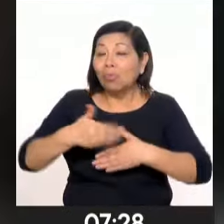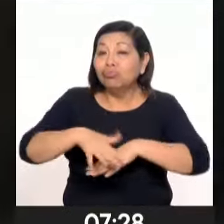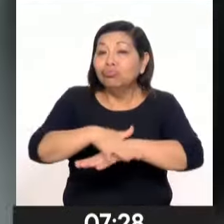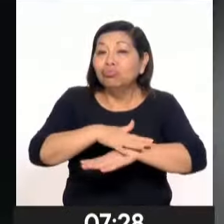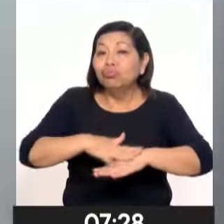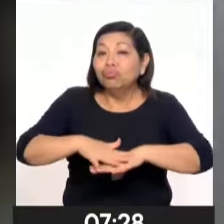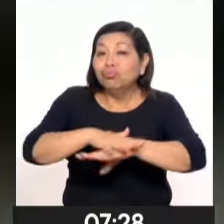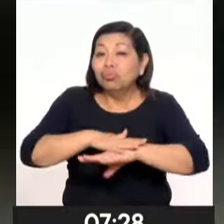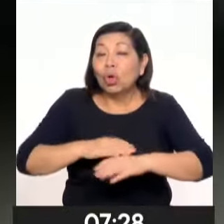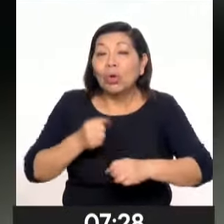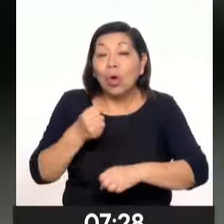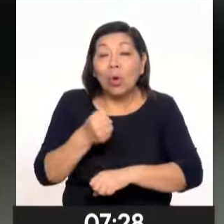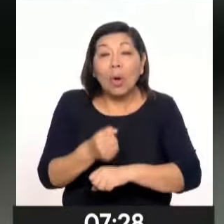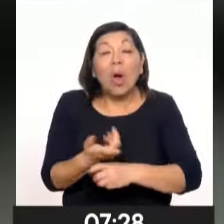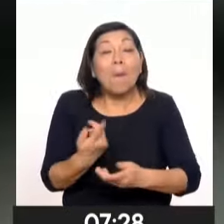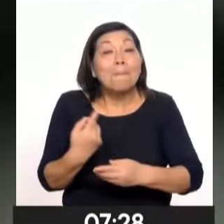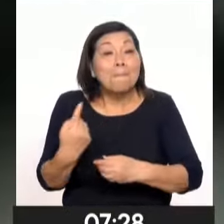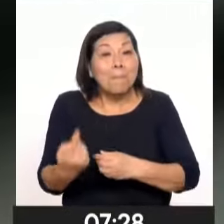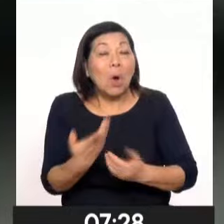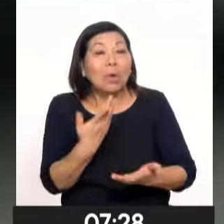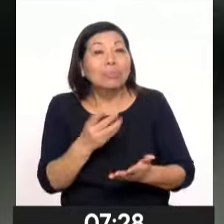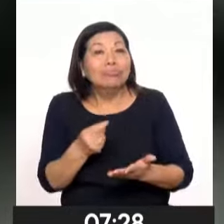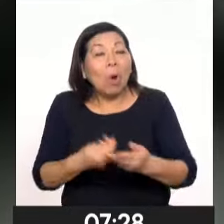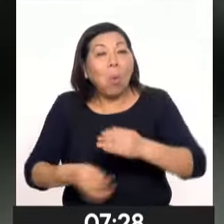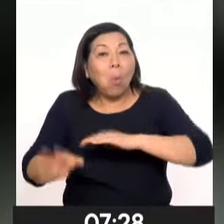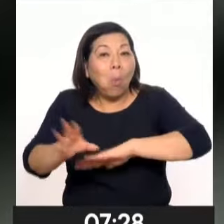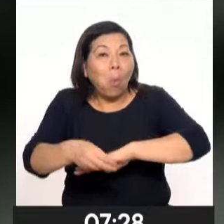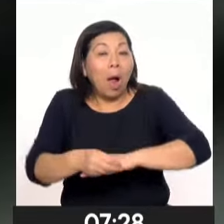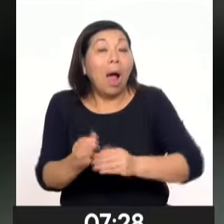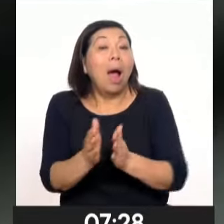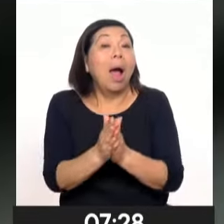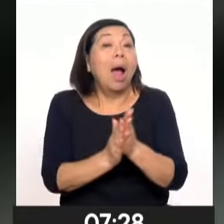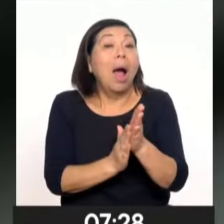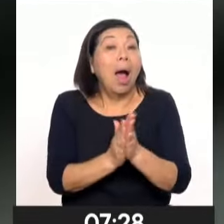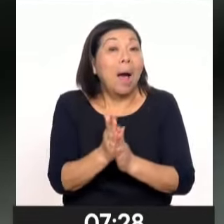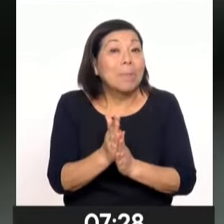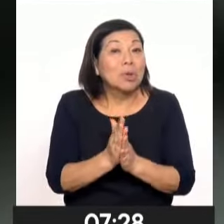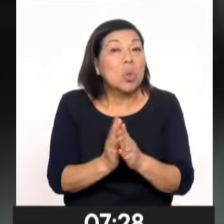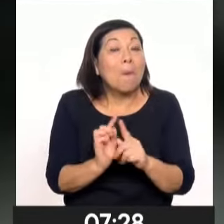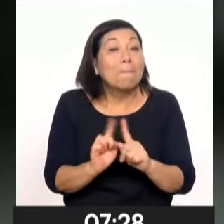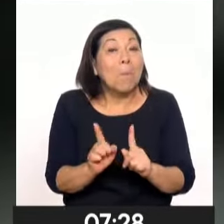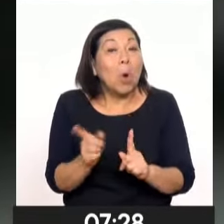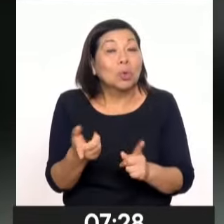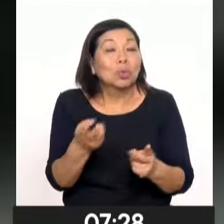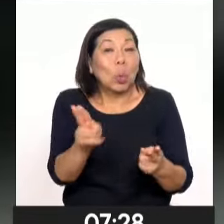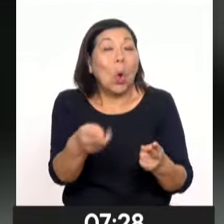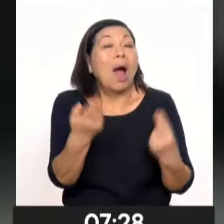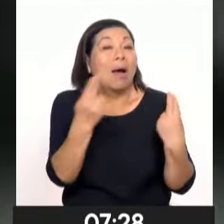proceso seguido en su contra por los delitos de colusión y aprovechamiento indebido del cargo.